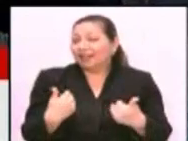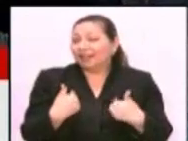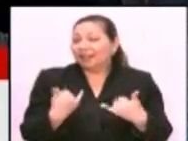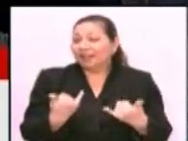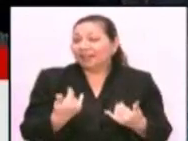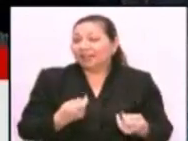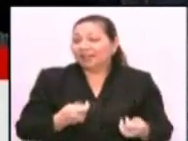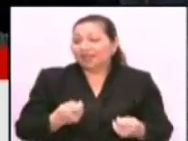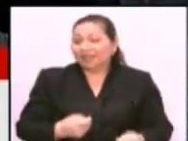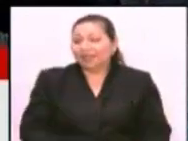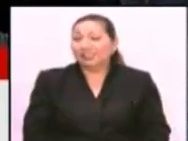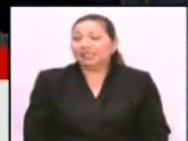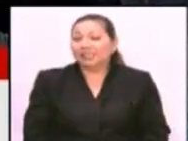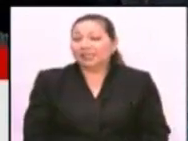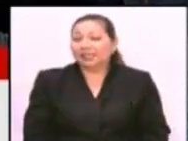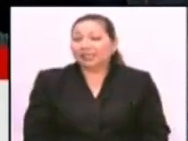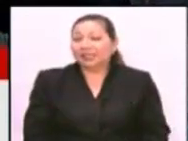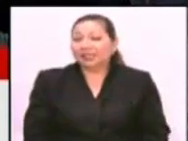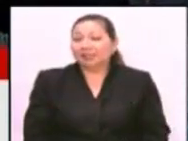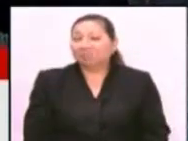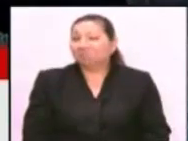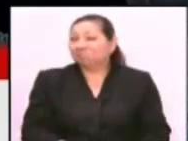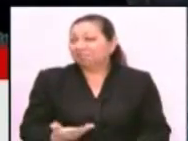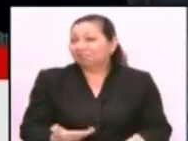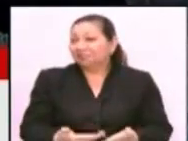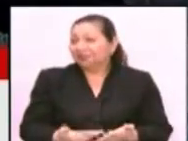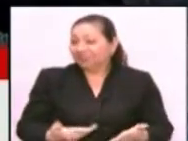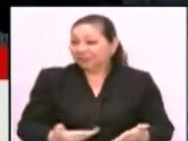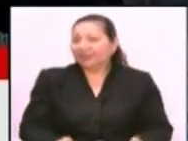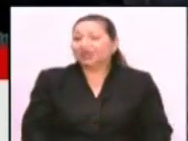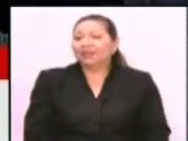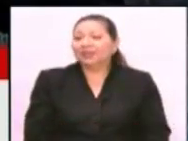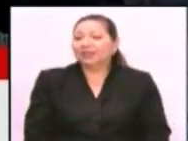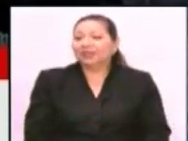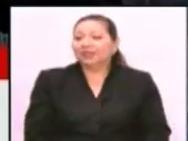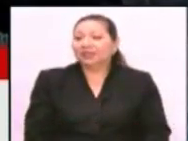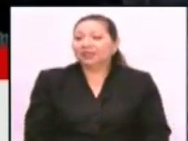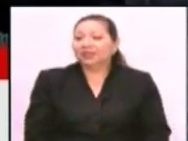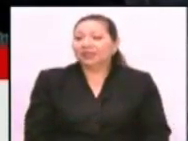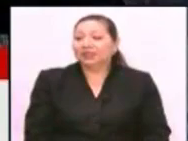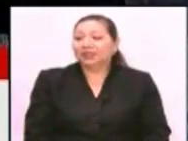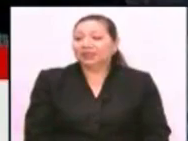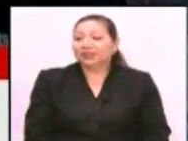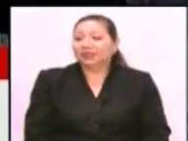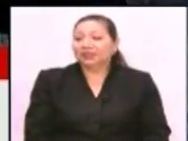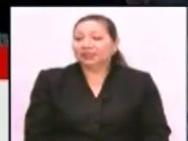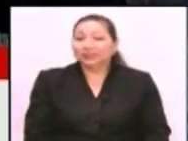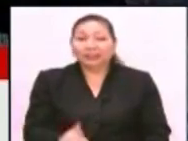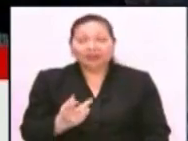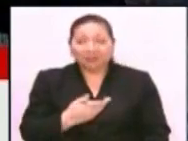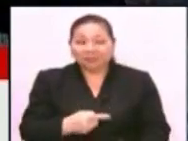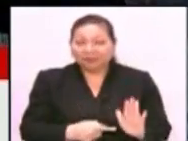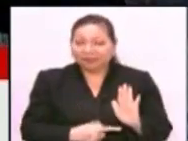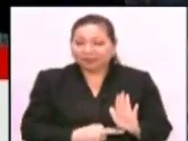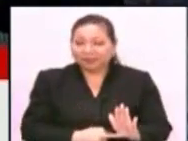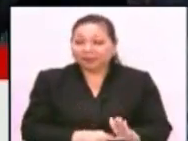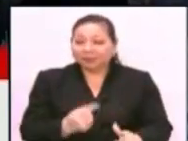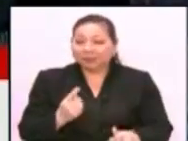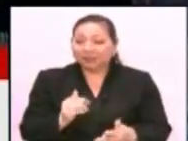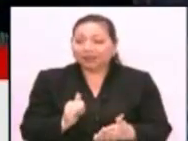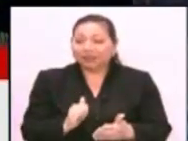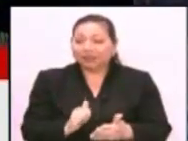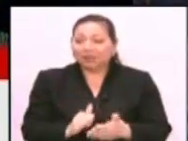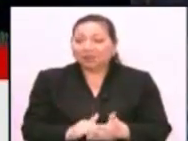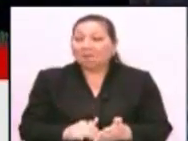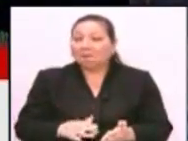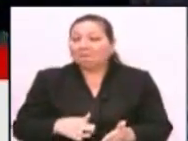sobre estos mecanismos. Y tal vez antes de abrir a las preguntas, ahora que estaba escuchando la presentación, pensaba de qué